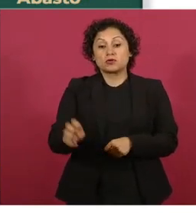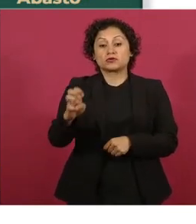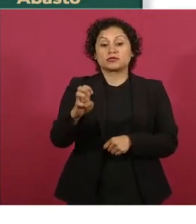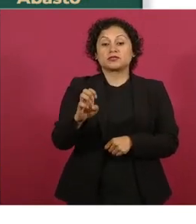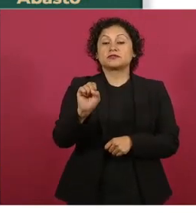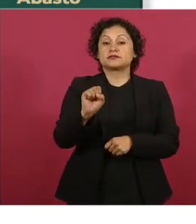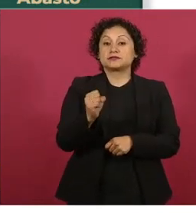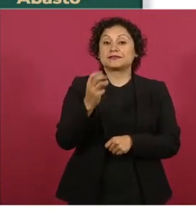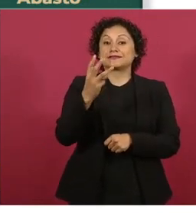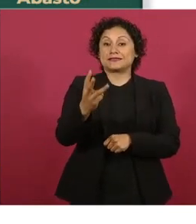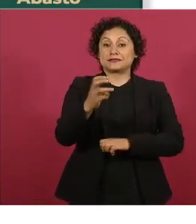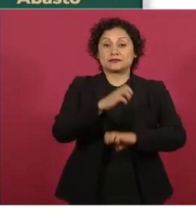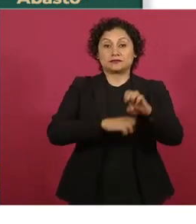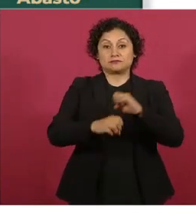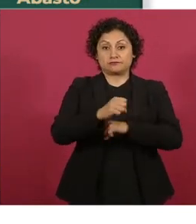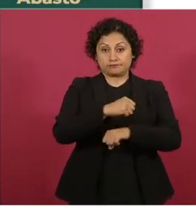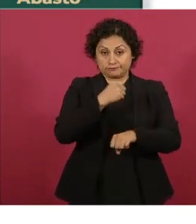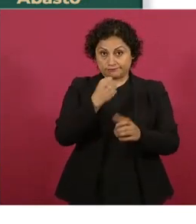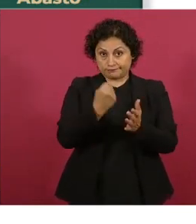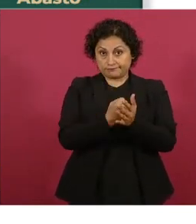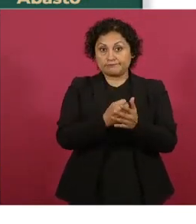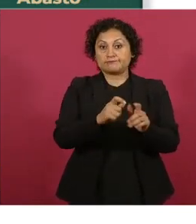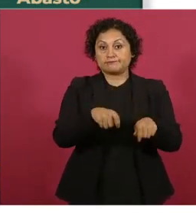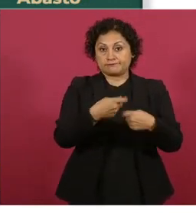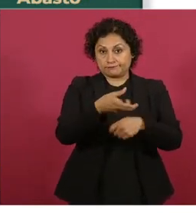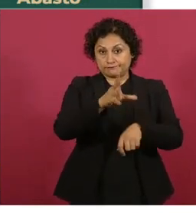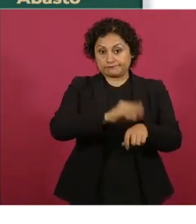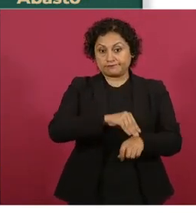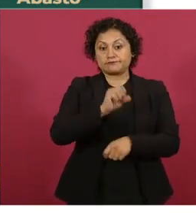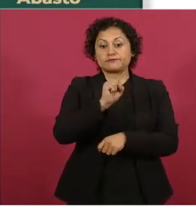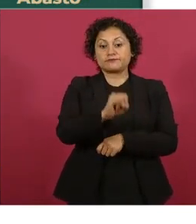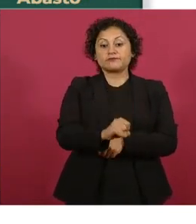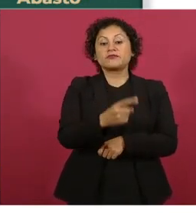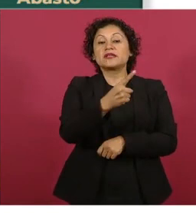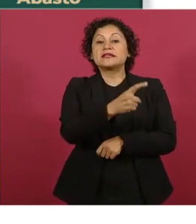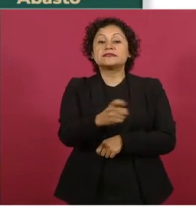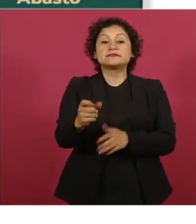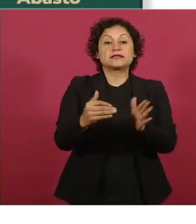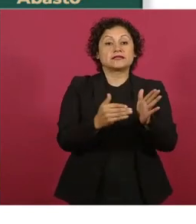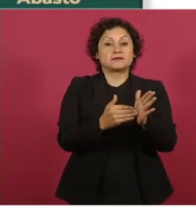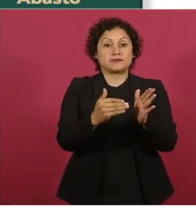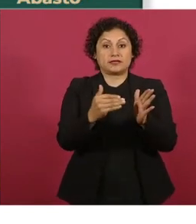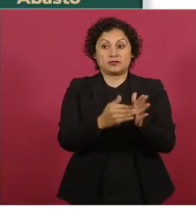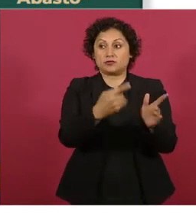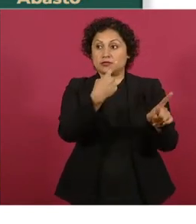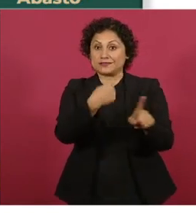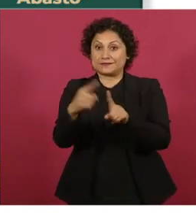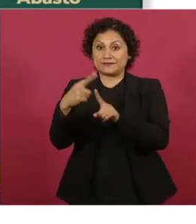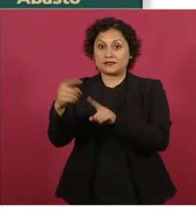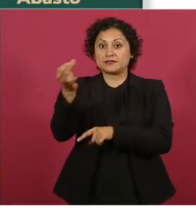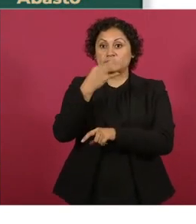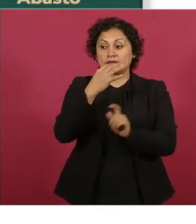claves autorizadas y se han adquirido más de 100 millones de piezas de medicamentos para población sin seguridad social por un monto